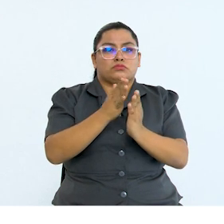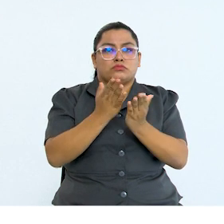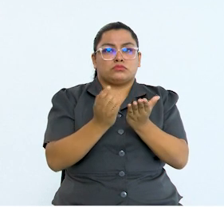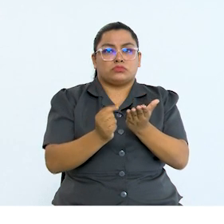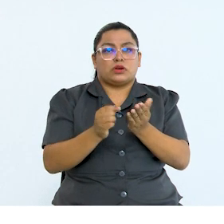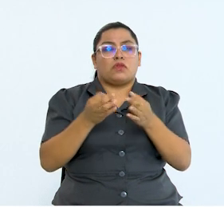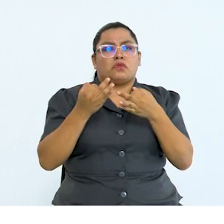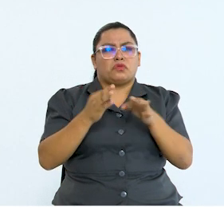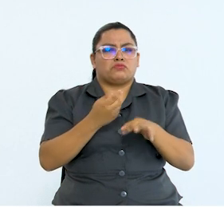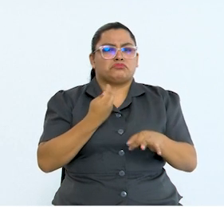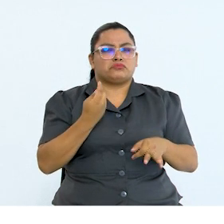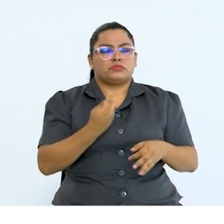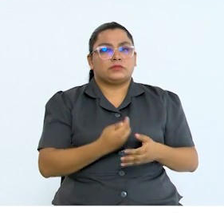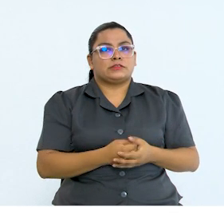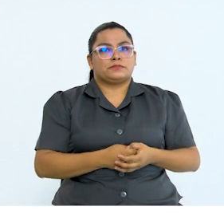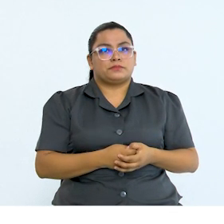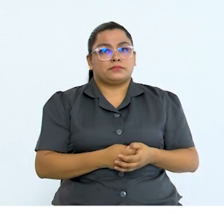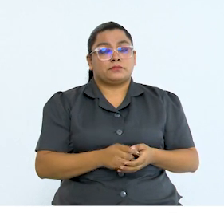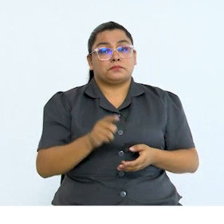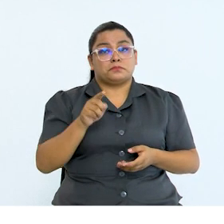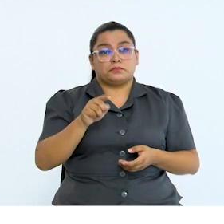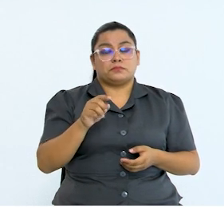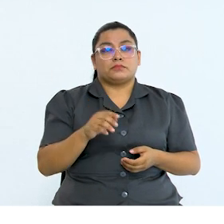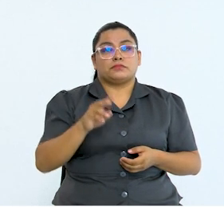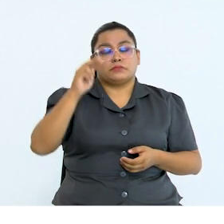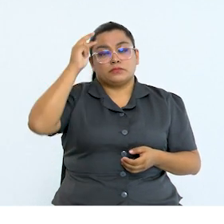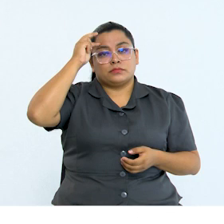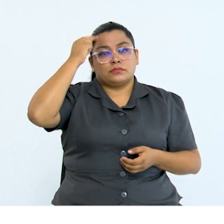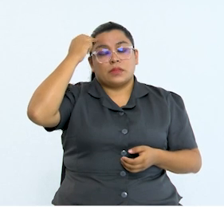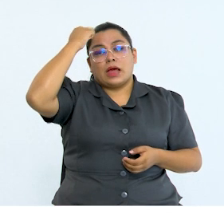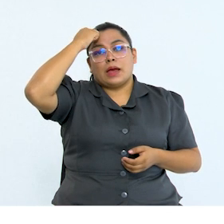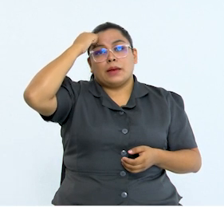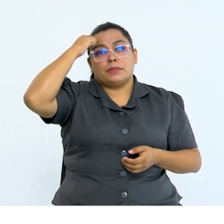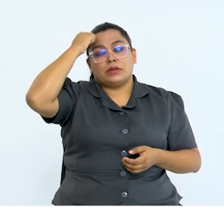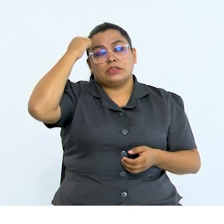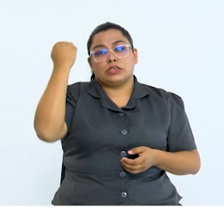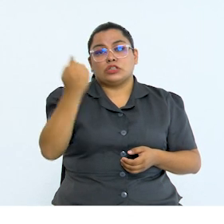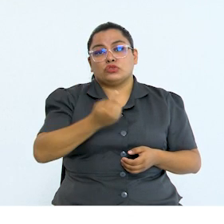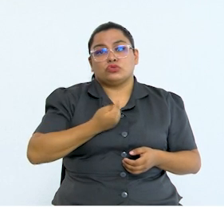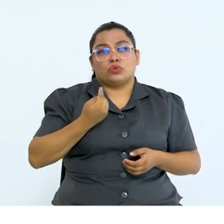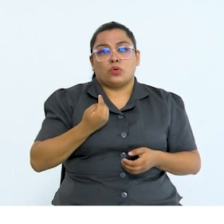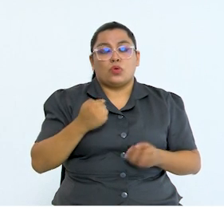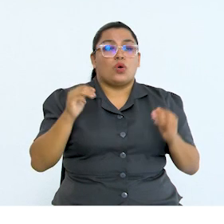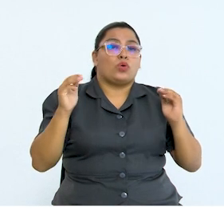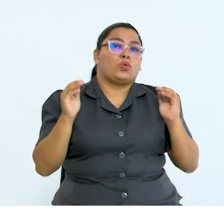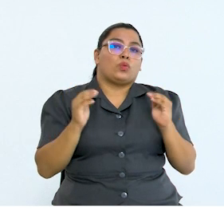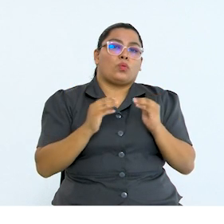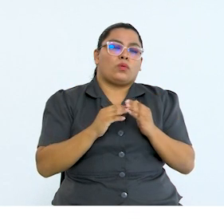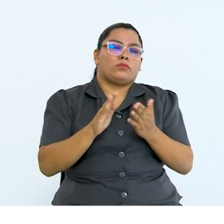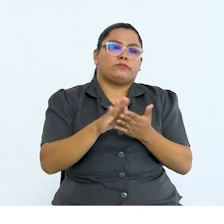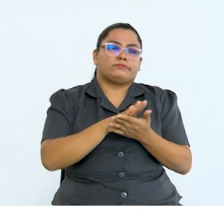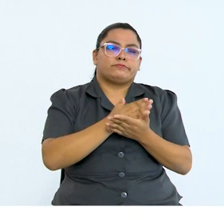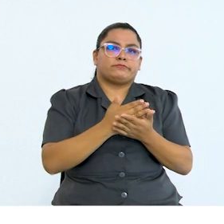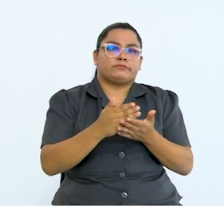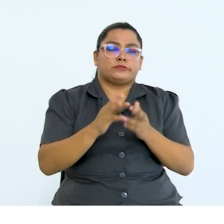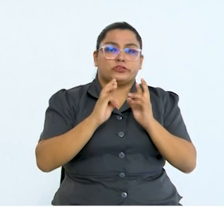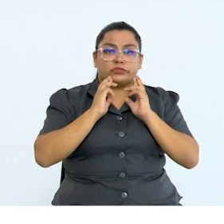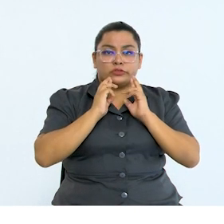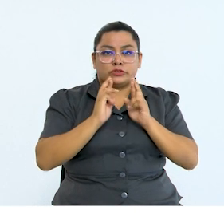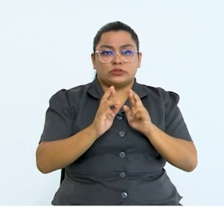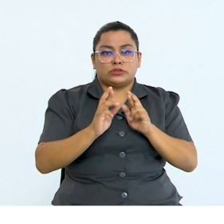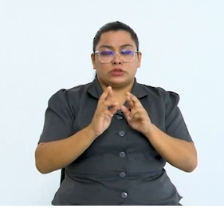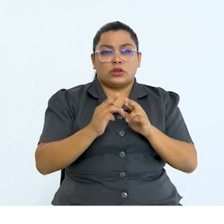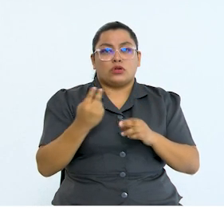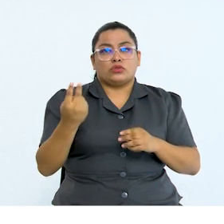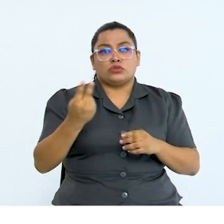forma individual. A esto le llamamos aprendizaje individual. También al compartir las soluciones en pareja